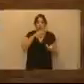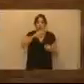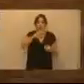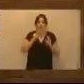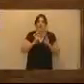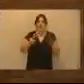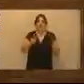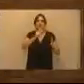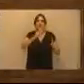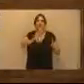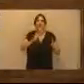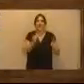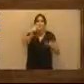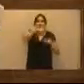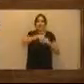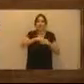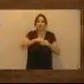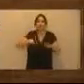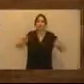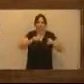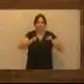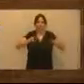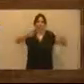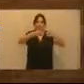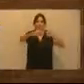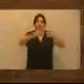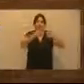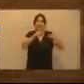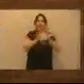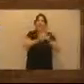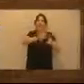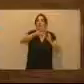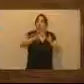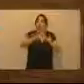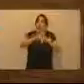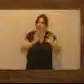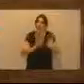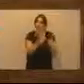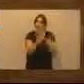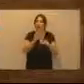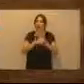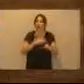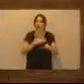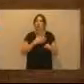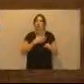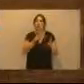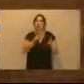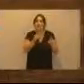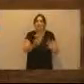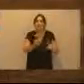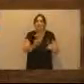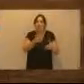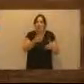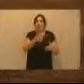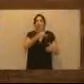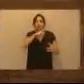tocar en orquestas sinfónicas. Eso es una adaptación, y ese tipo de adaptaciones son las que necesitamos para que ese patrimonio inmaterial no solo se conserve